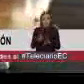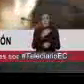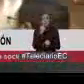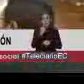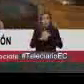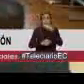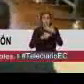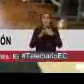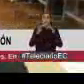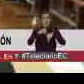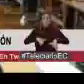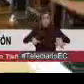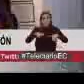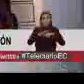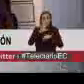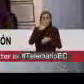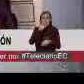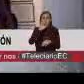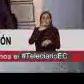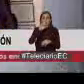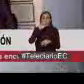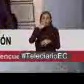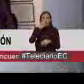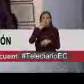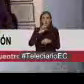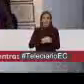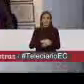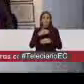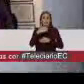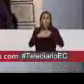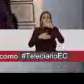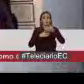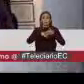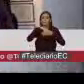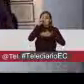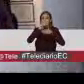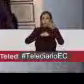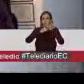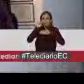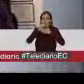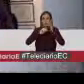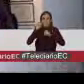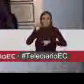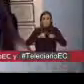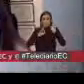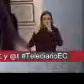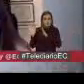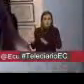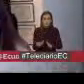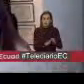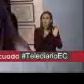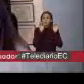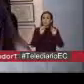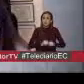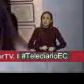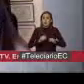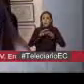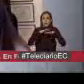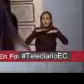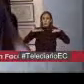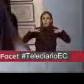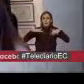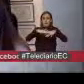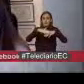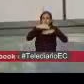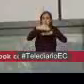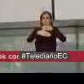advirtió el penalista Felipe Rodríguez. Por ejemplo, la ley de contratación pública está estructurada de tal forma que permite que exista contratación